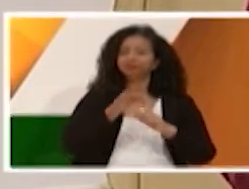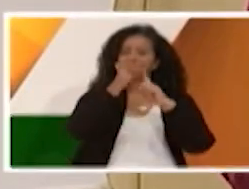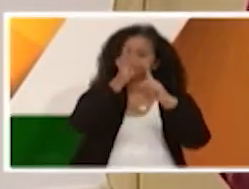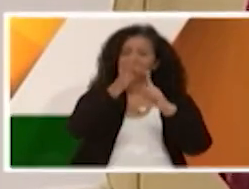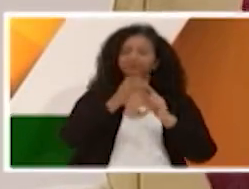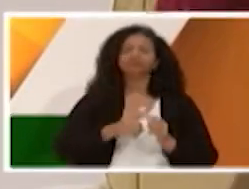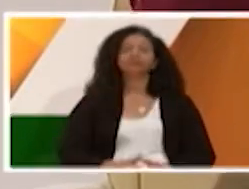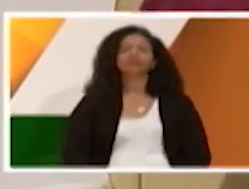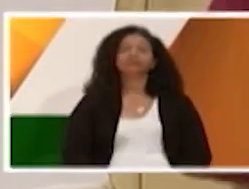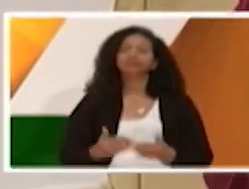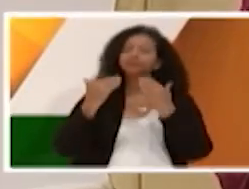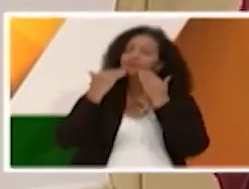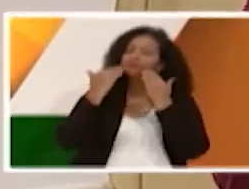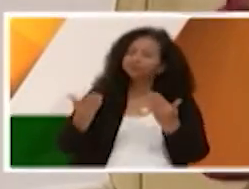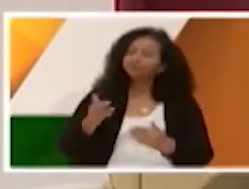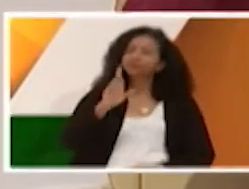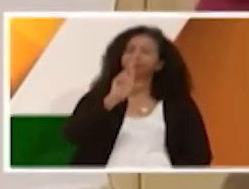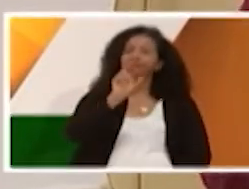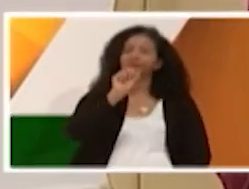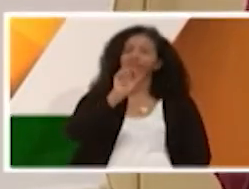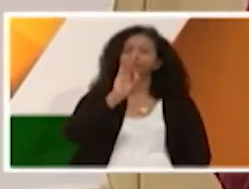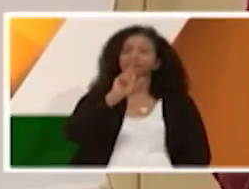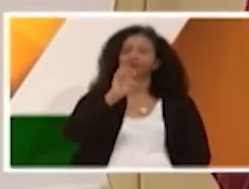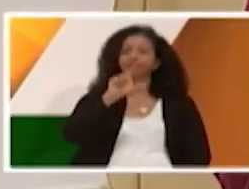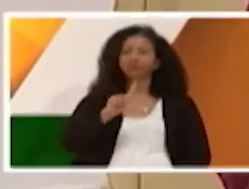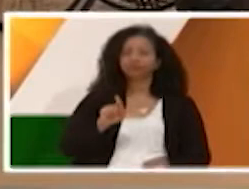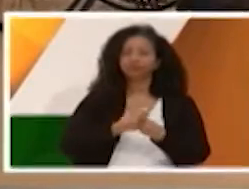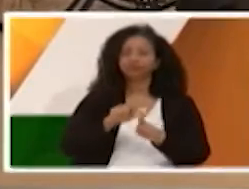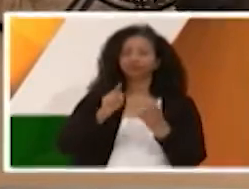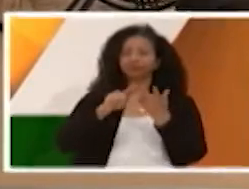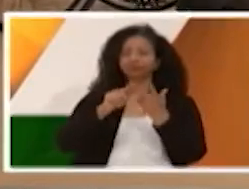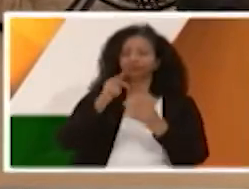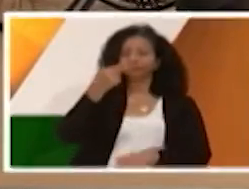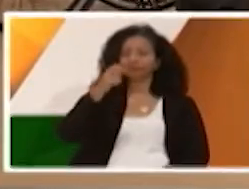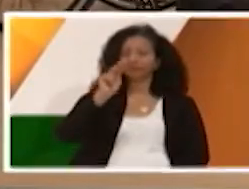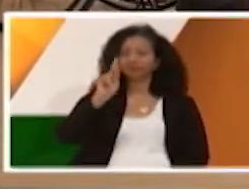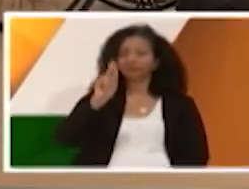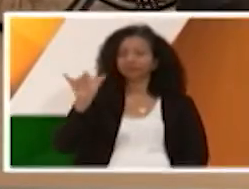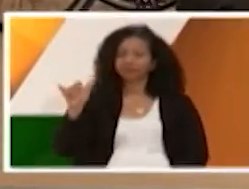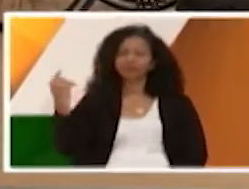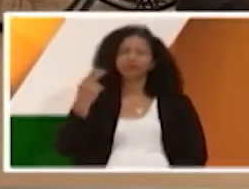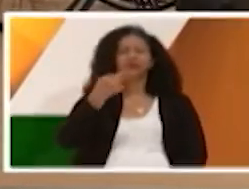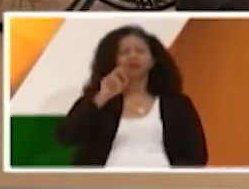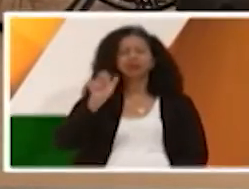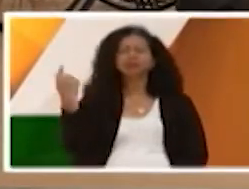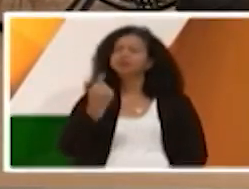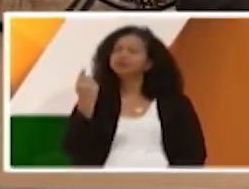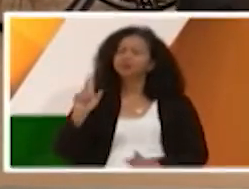que, gracias a Rafael. Gracias a usted, Henry, por la invitación. Que siempre están usted por aquí. Henry es casi